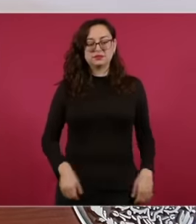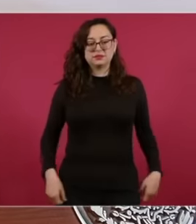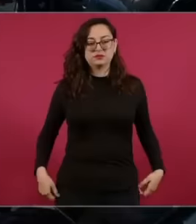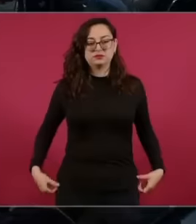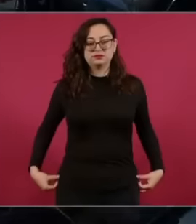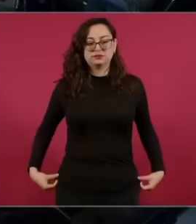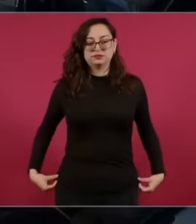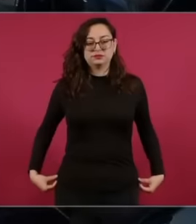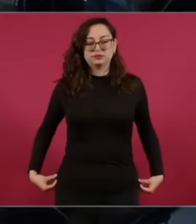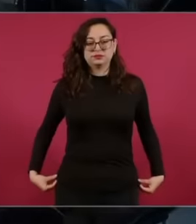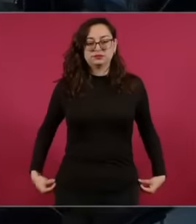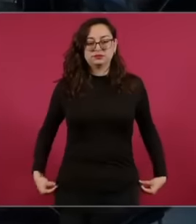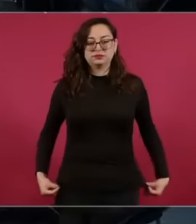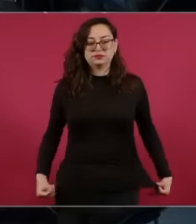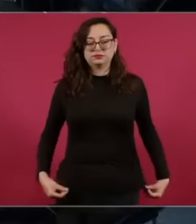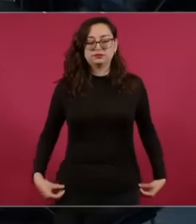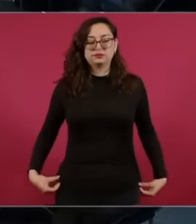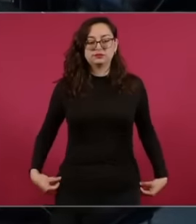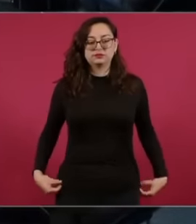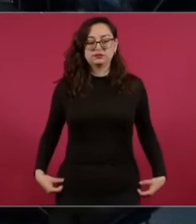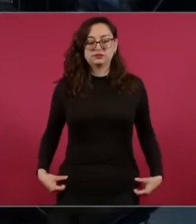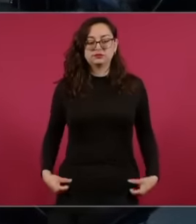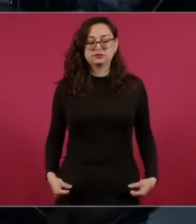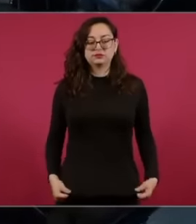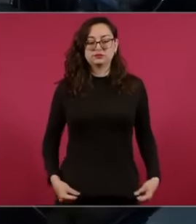No, que este posible